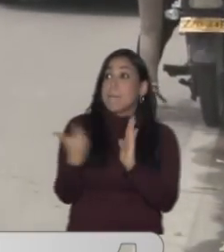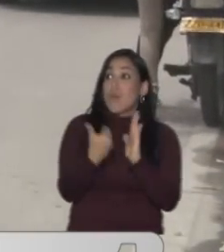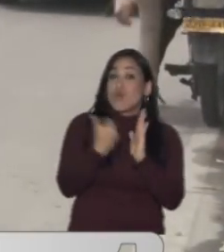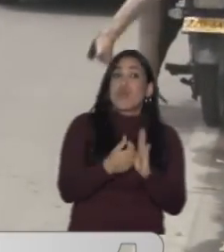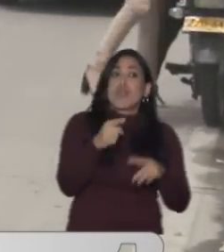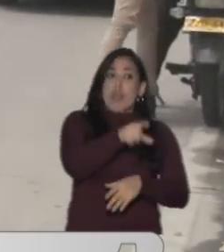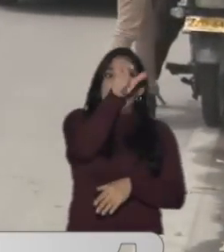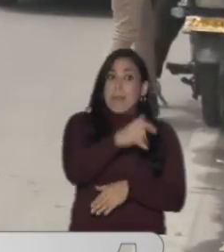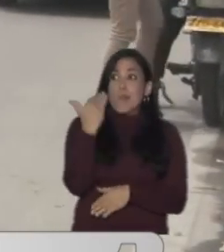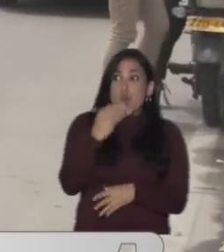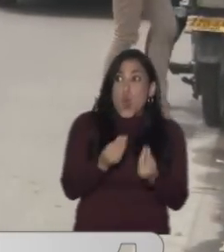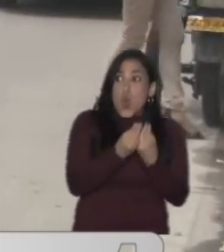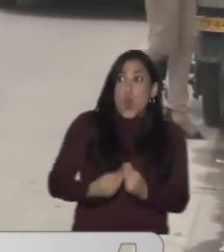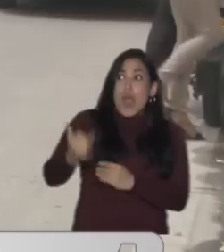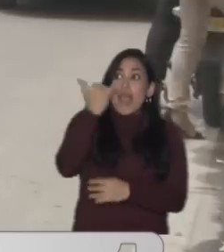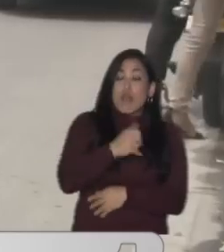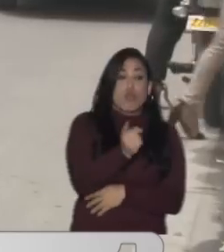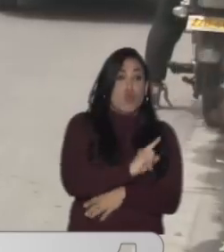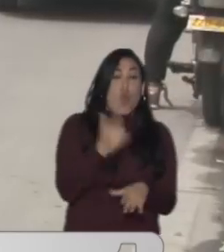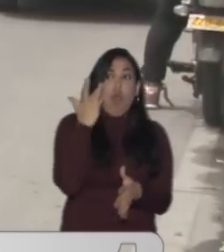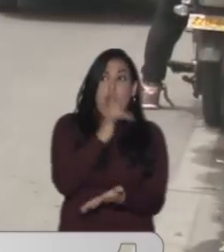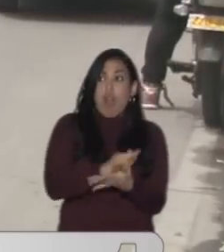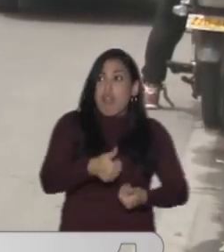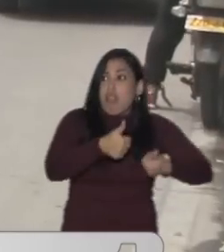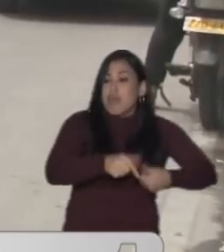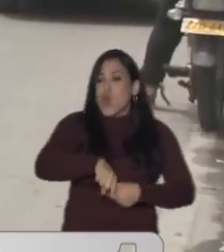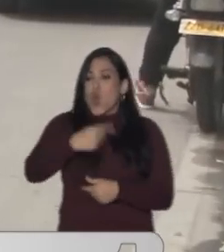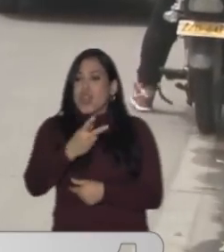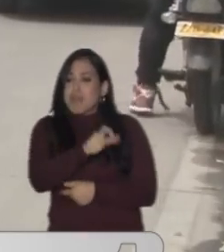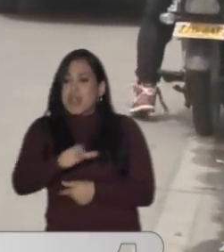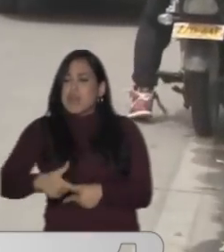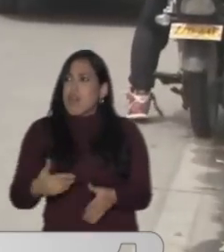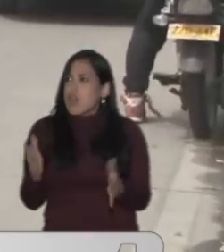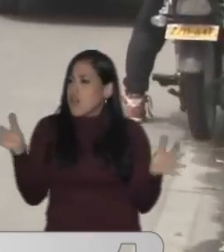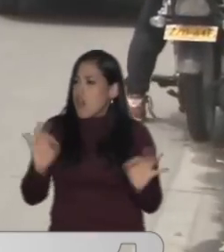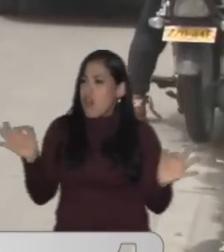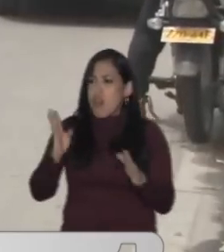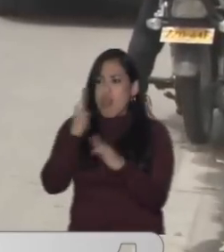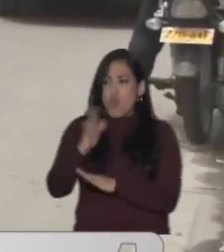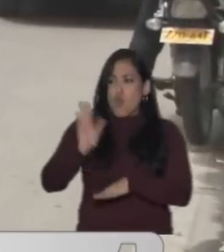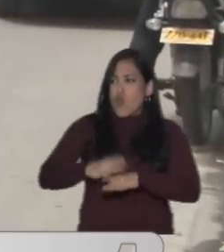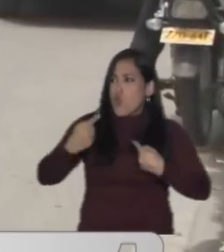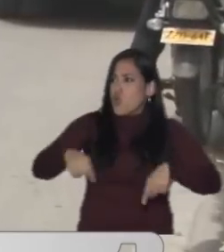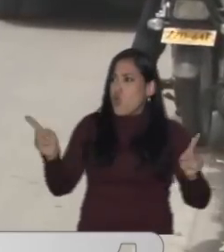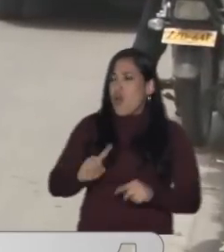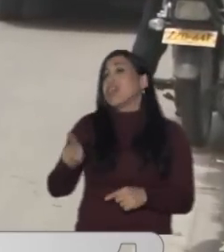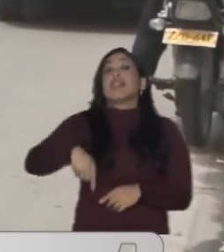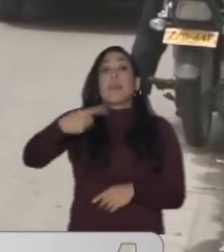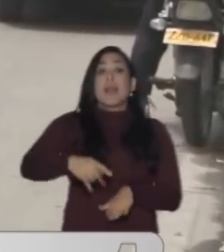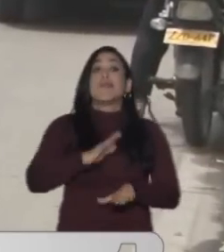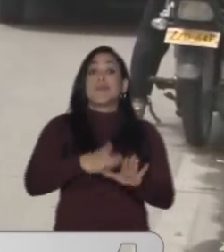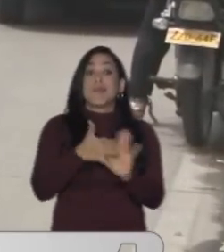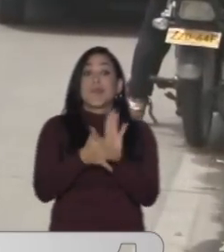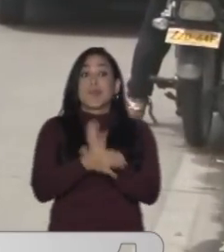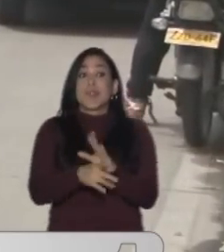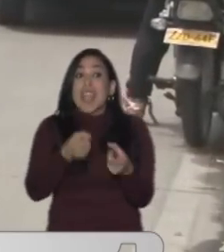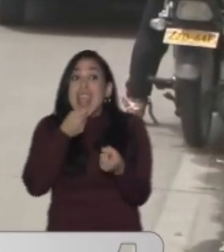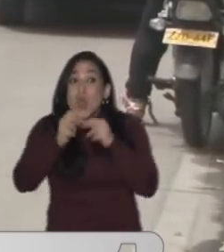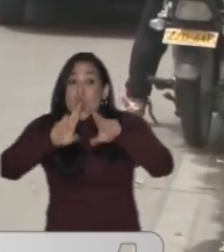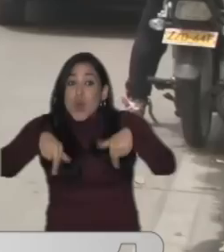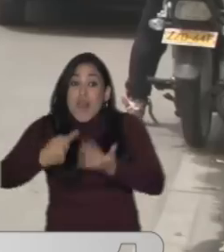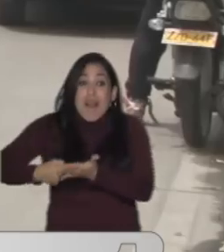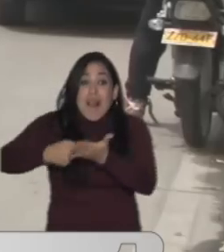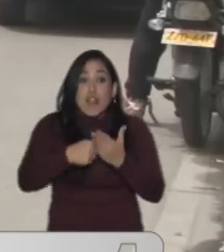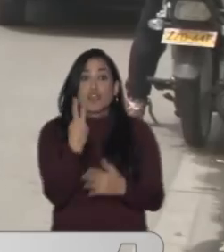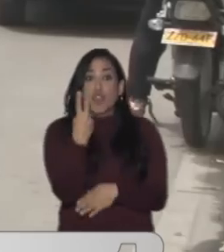posible inocencia de la concejal Gloria Estrada y las otras dos personas implicadas en este caso. También se demostró en esta audiencia